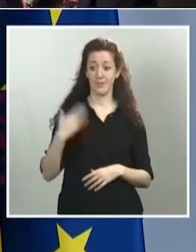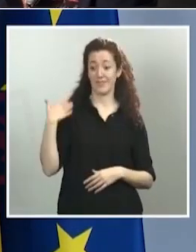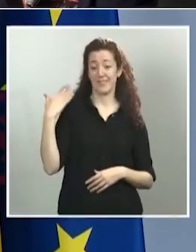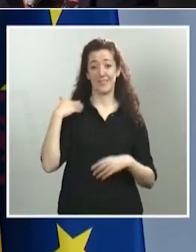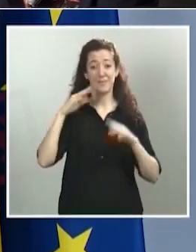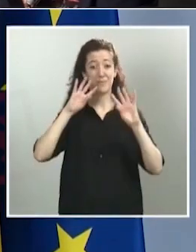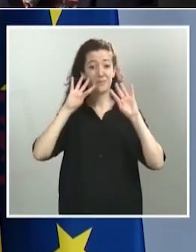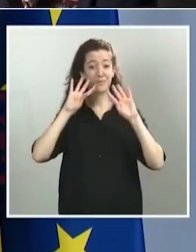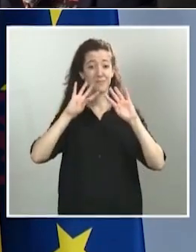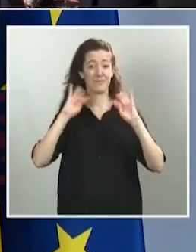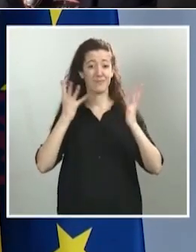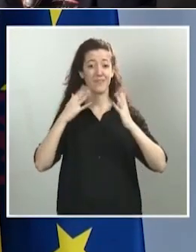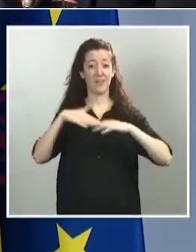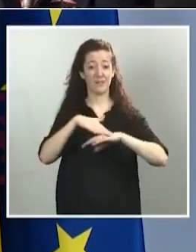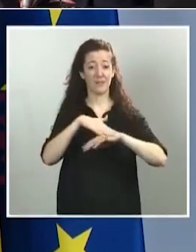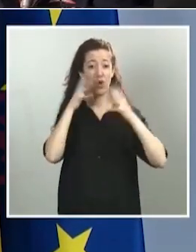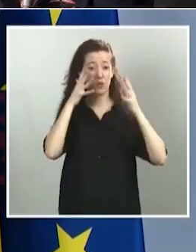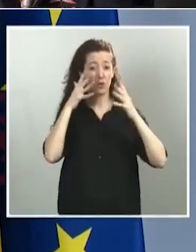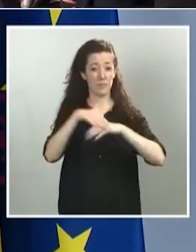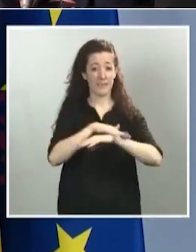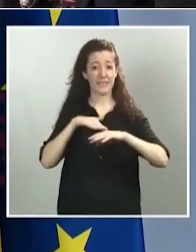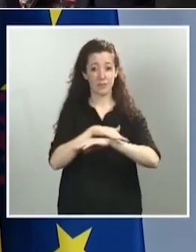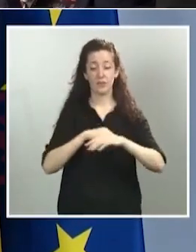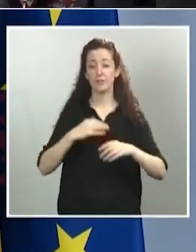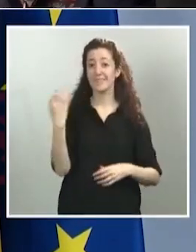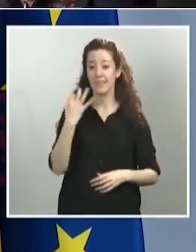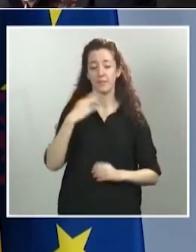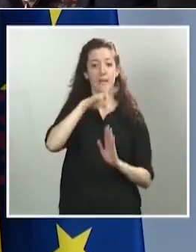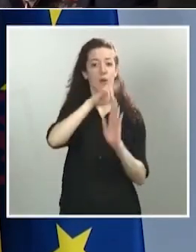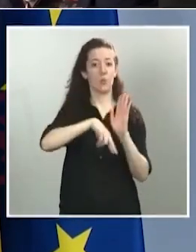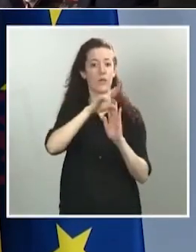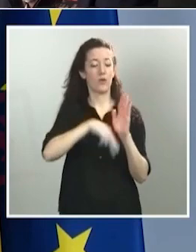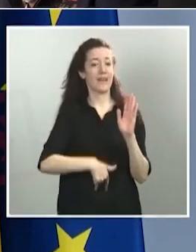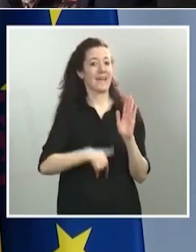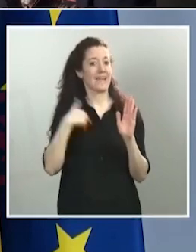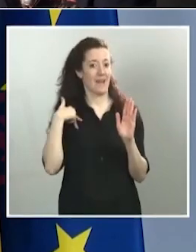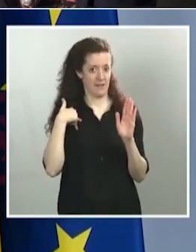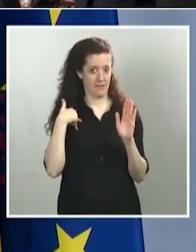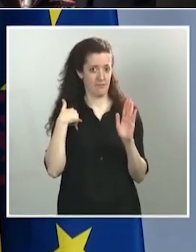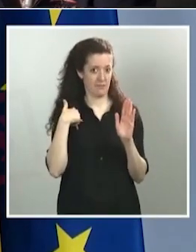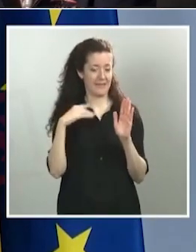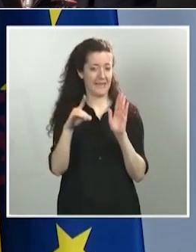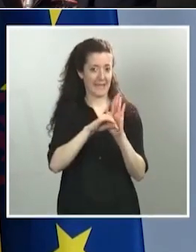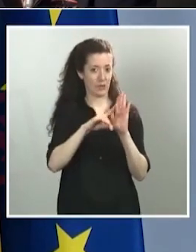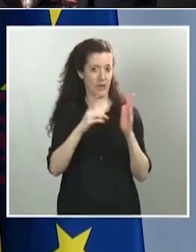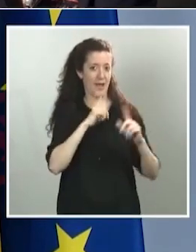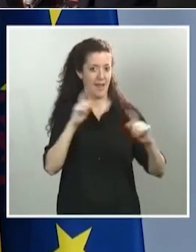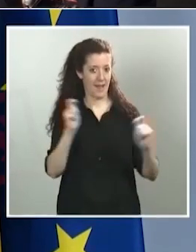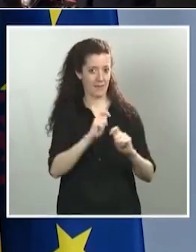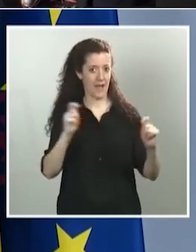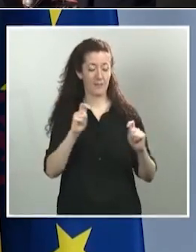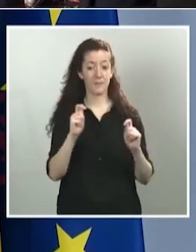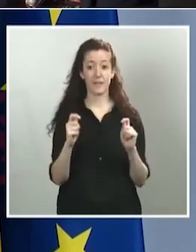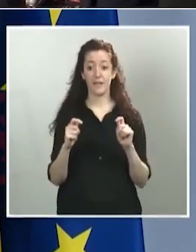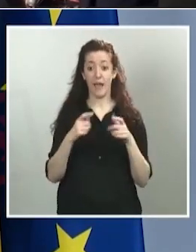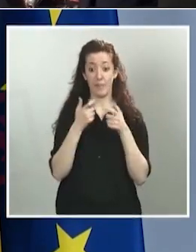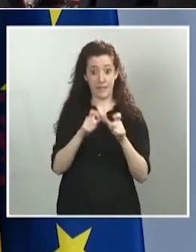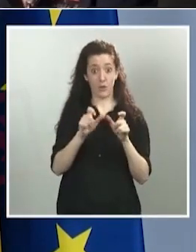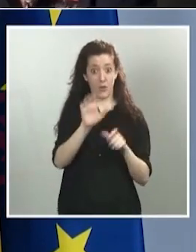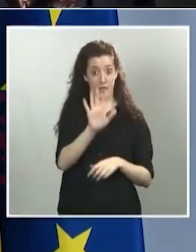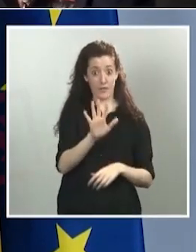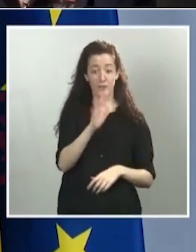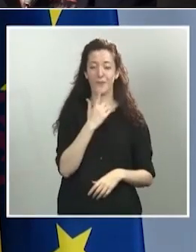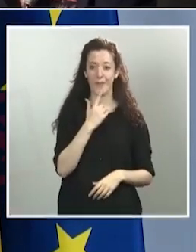españa intentando hacer de estados unidos un país donde se están gestionando muy mal esta crisis mostrando todas las imágenes